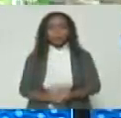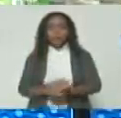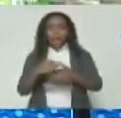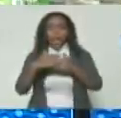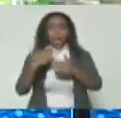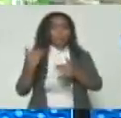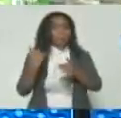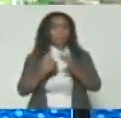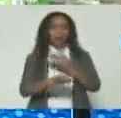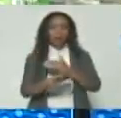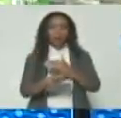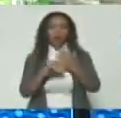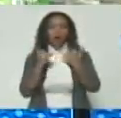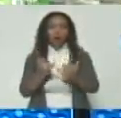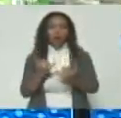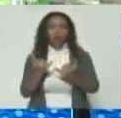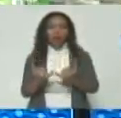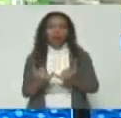vámonos,